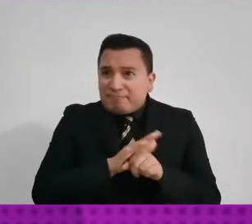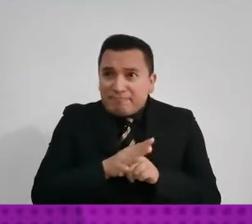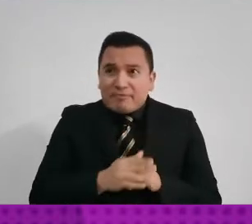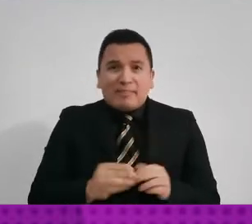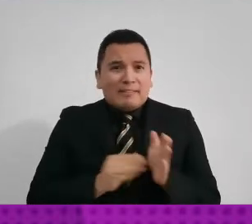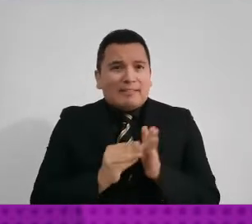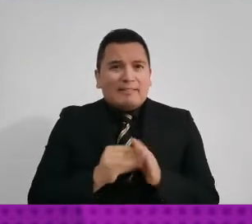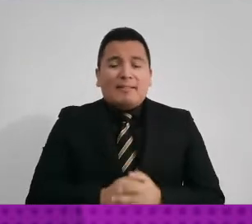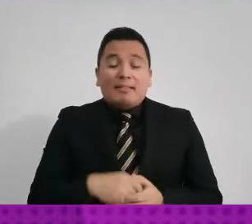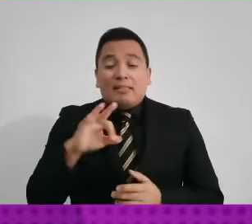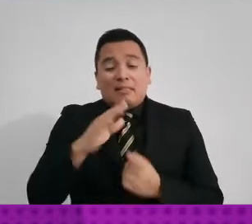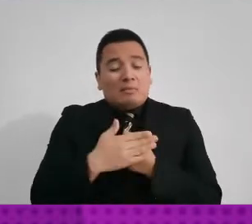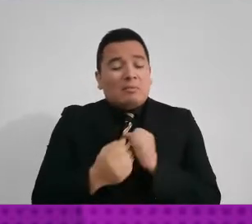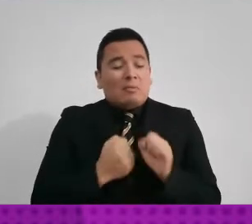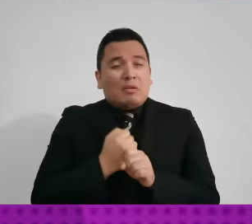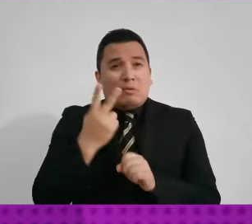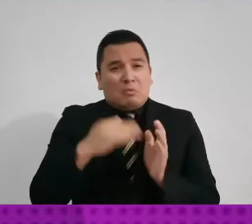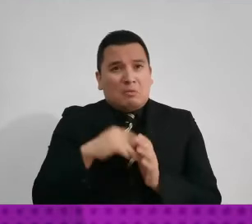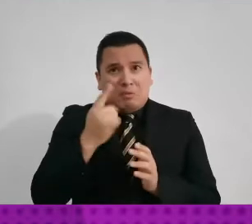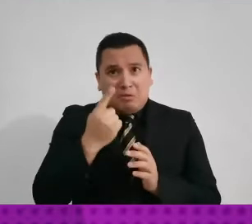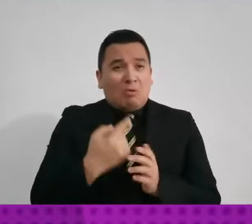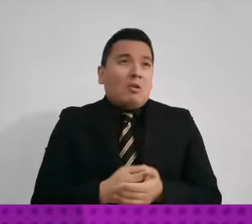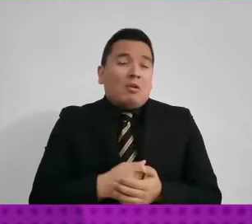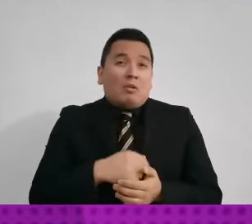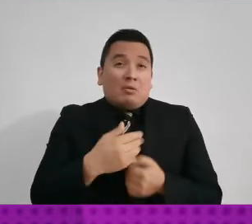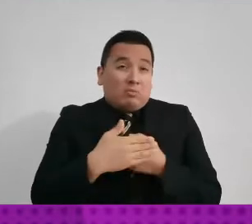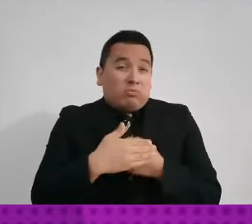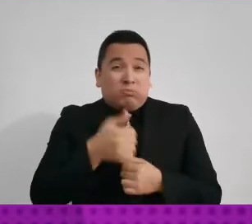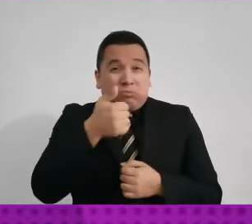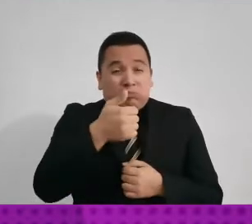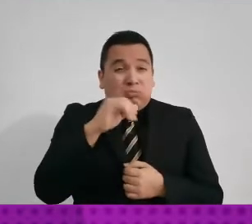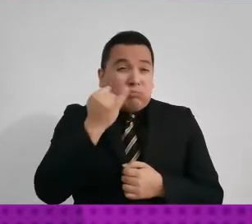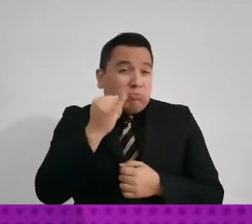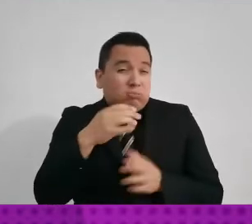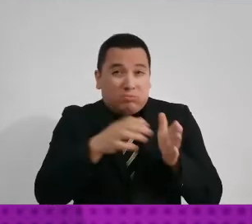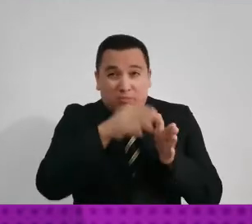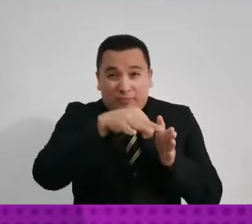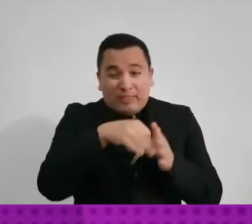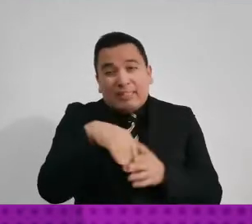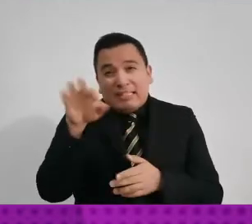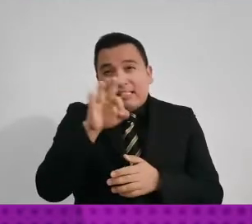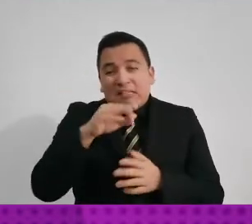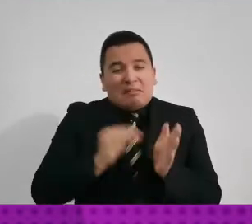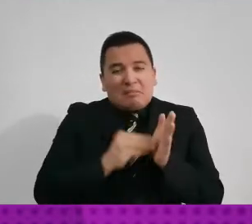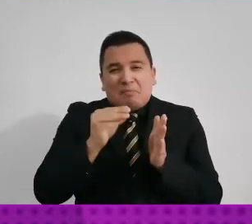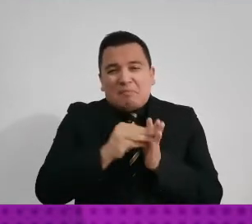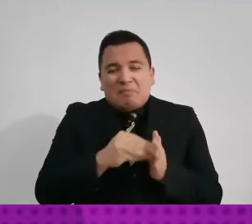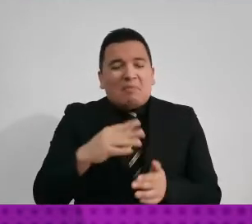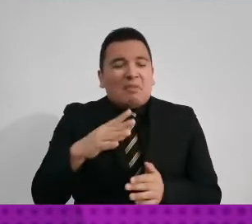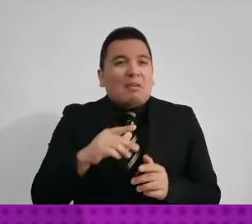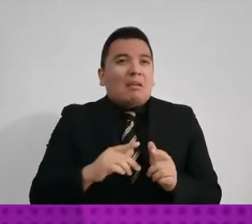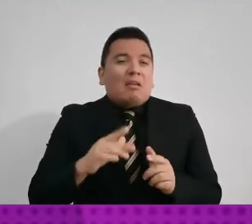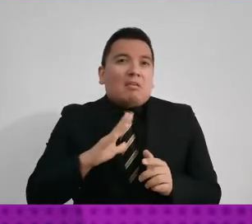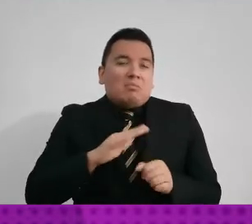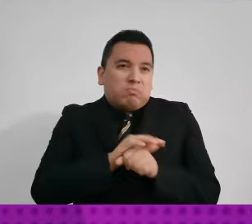y que seguramente el próximo año, el día 6 de junio, el día de la jornada electoral, pues seguramente que todavía nos encontraremos en